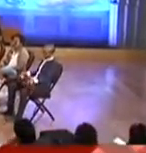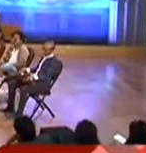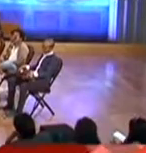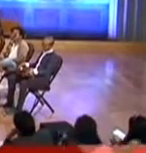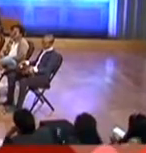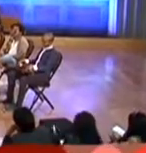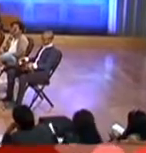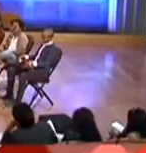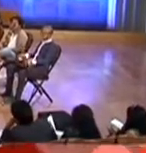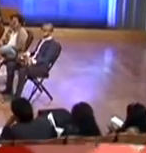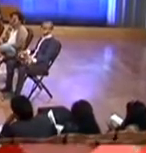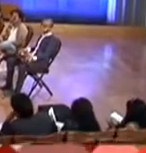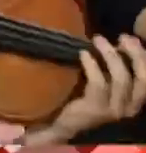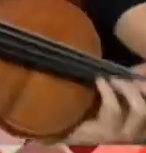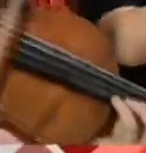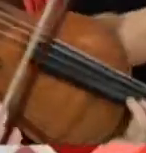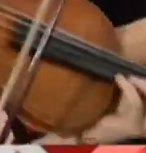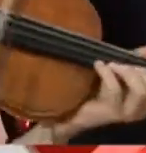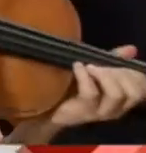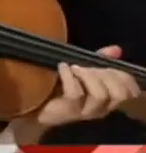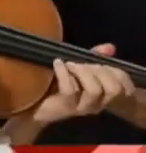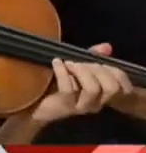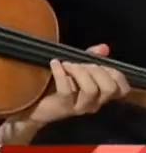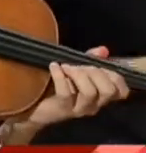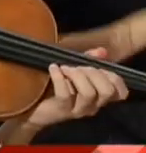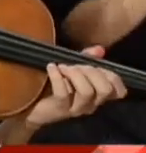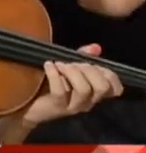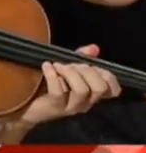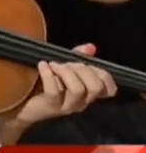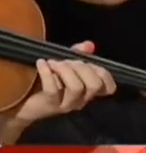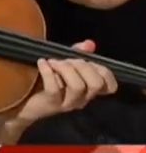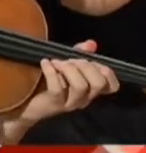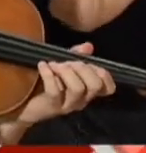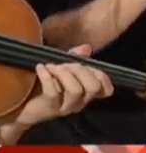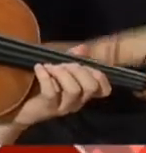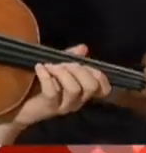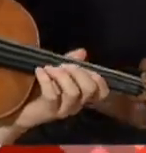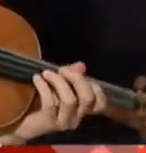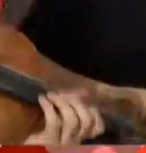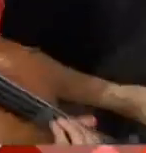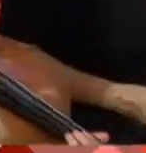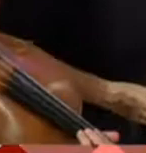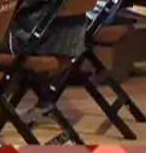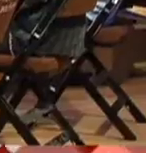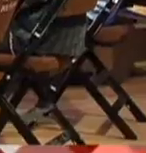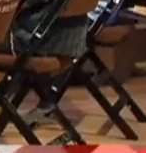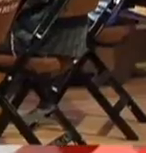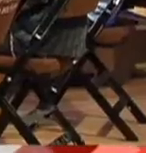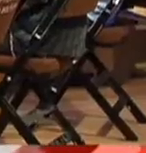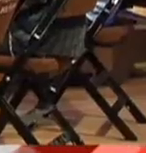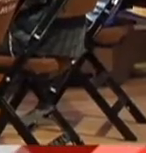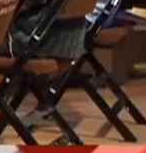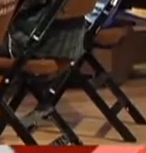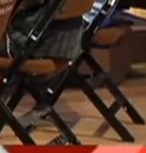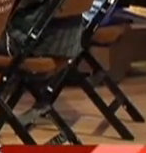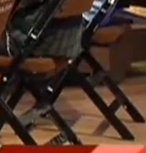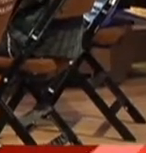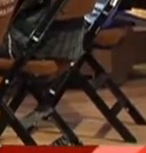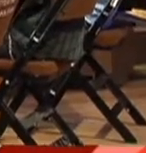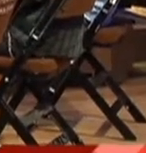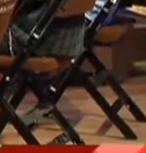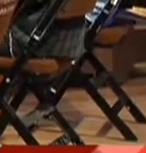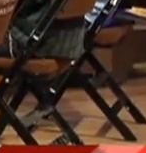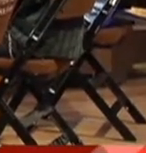como una orquesta de cuerdas especializada en el repertorio de los grandes autores del barroco europeo y de la Nueva España, integrada por